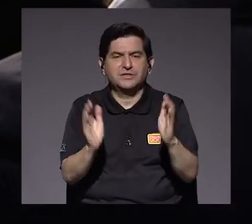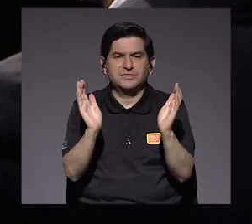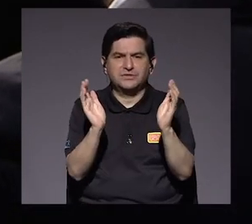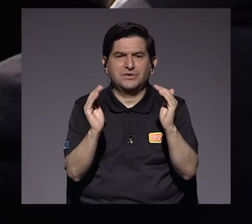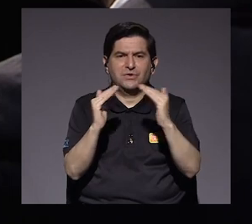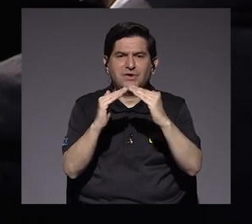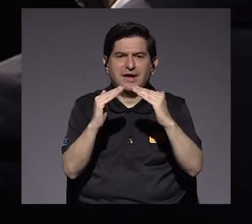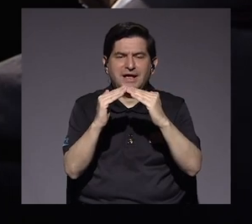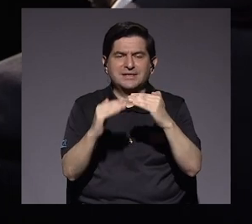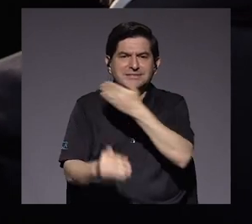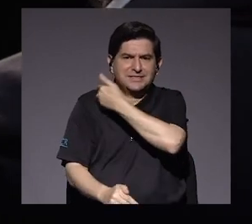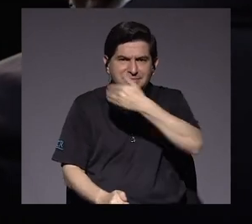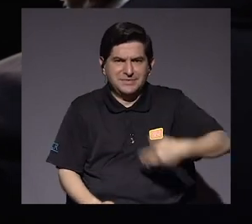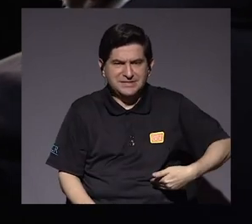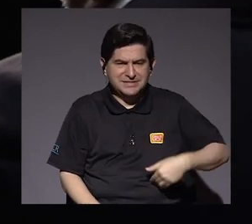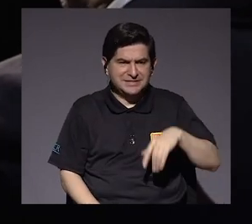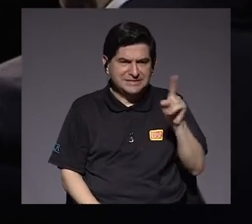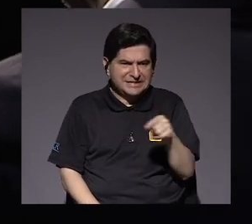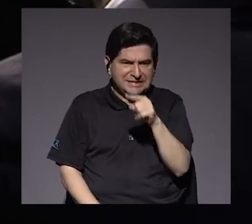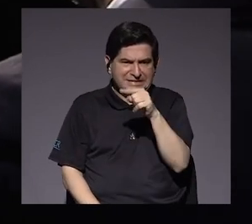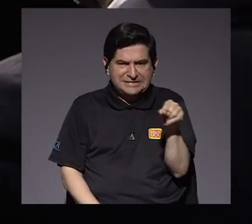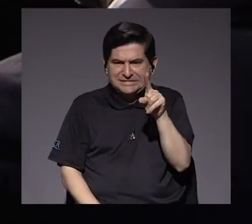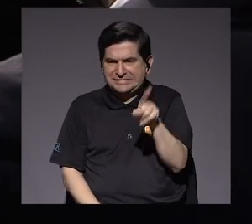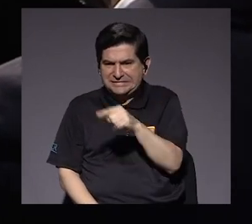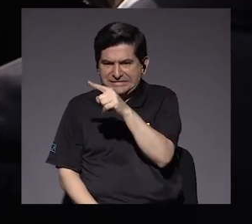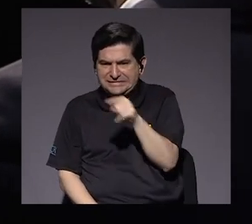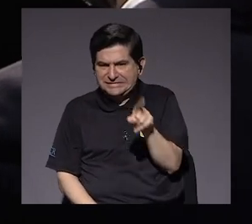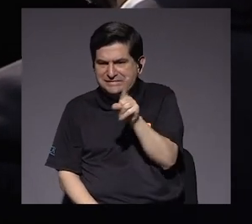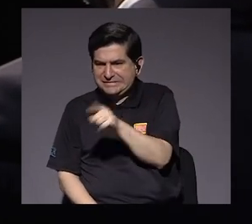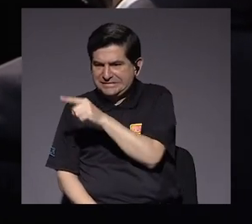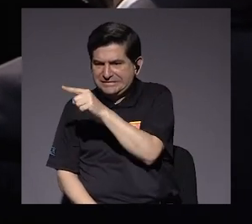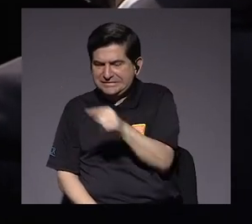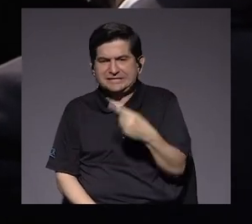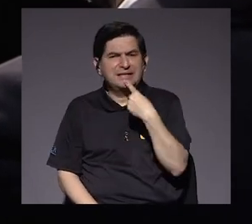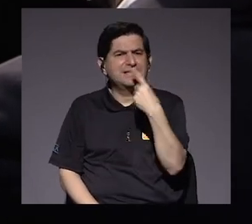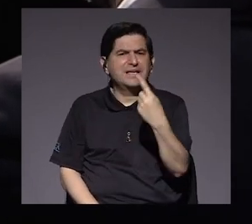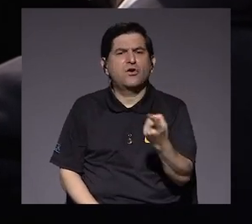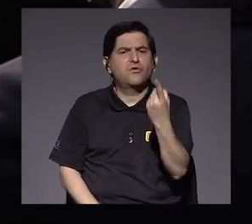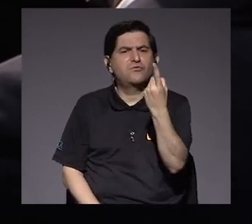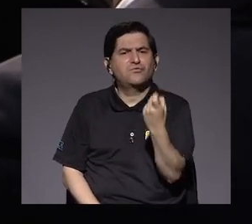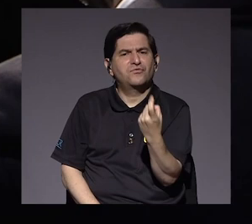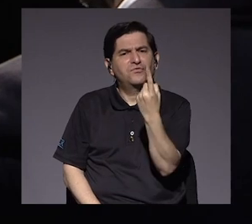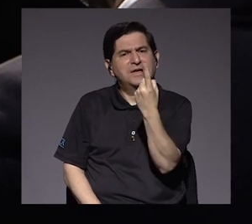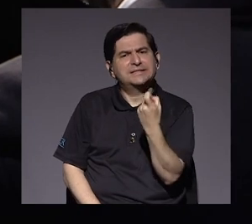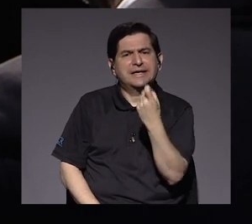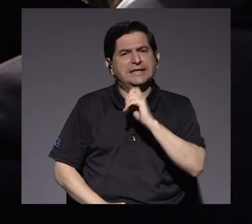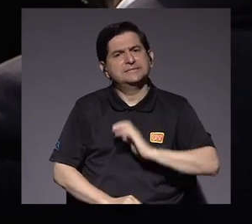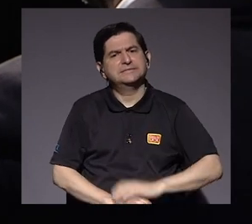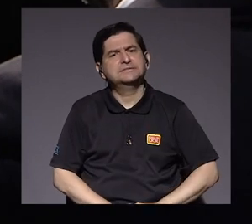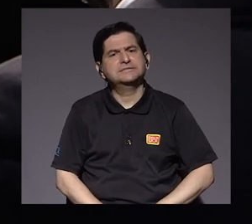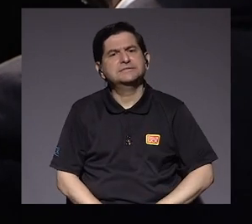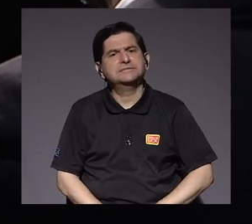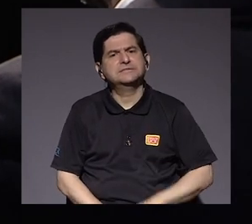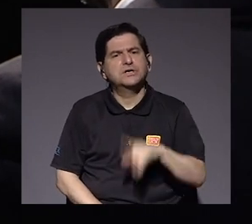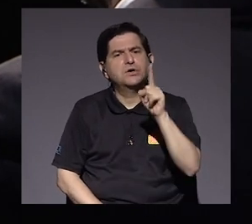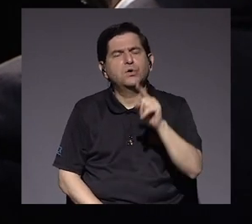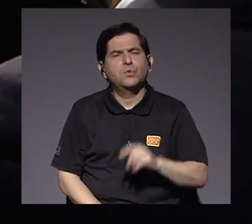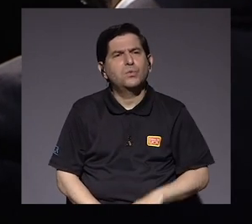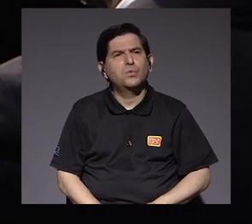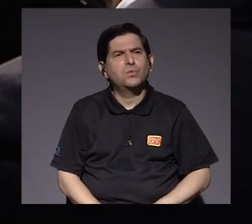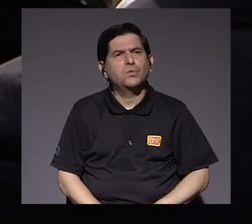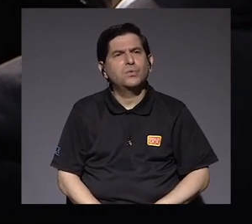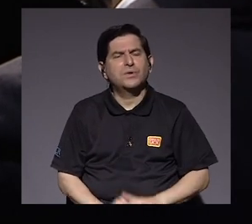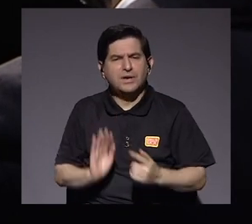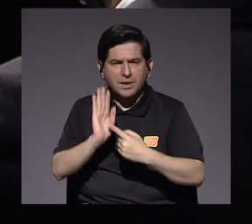Presidencial. Ahora, don Gustavo, usted decía falencias. ¿Hay alguna escena en